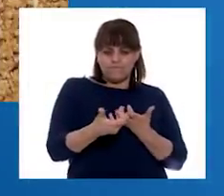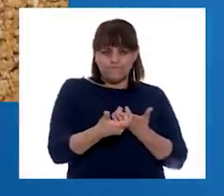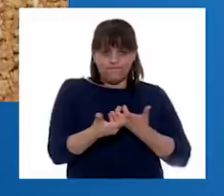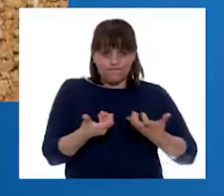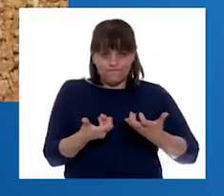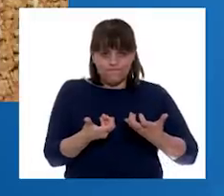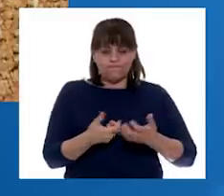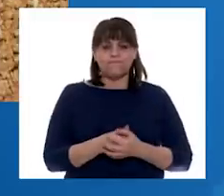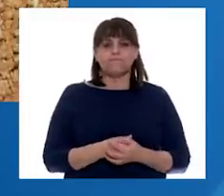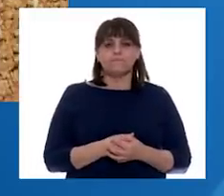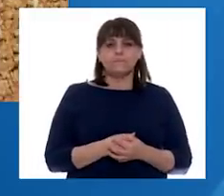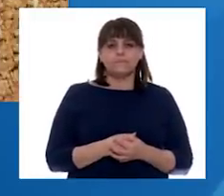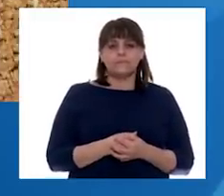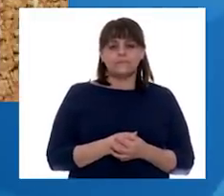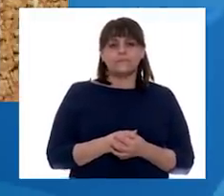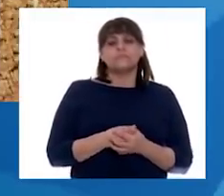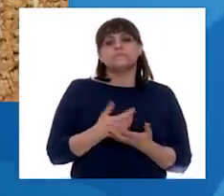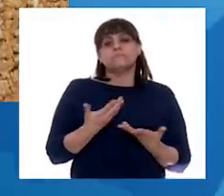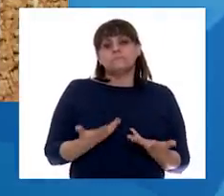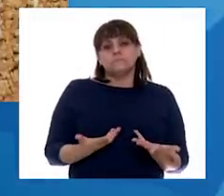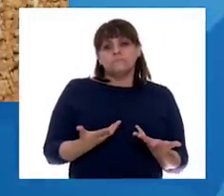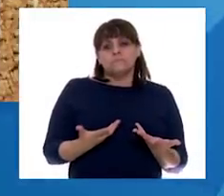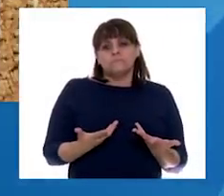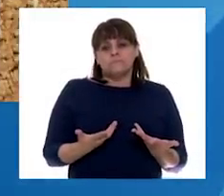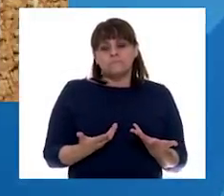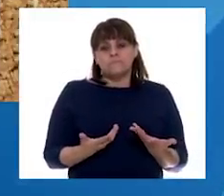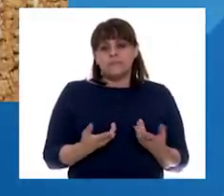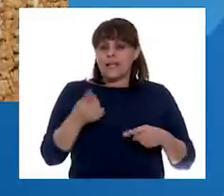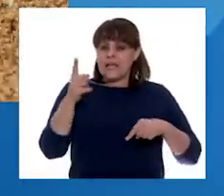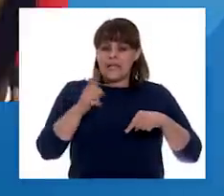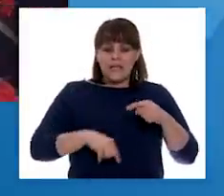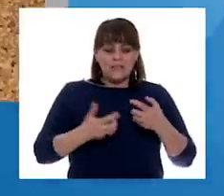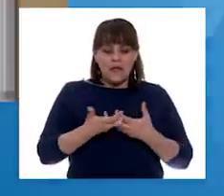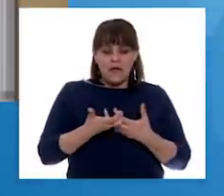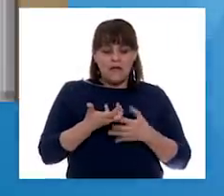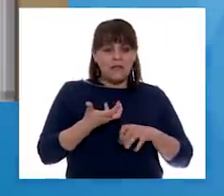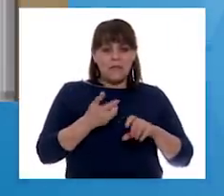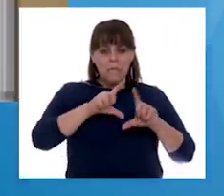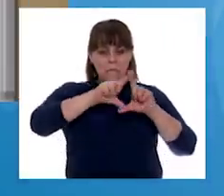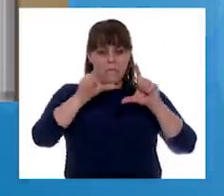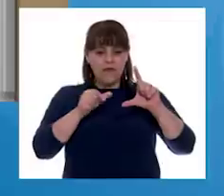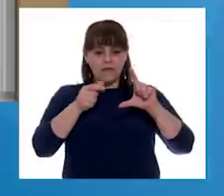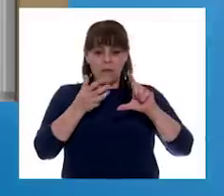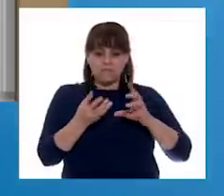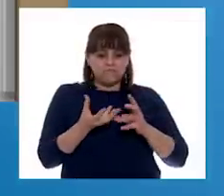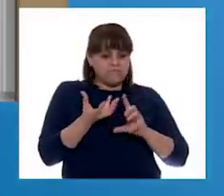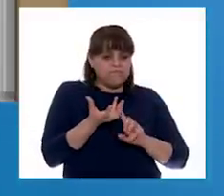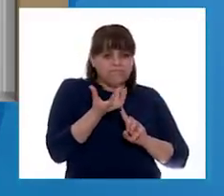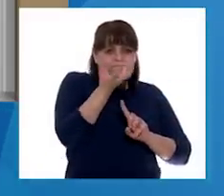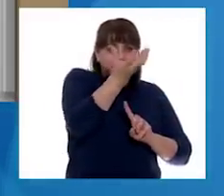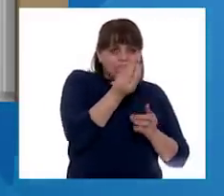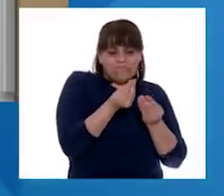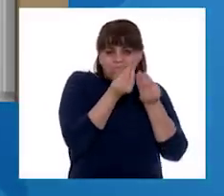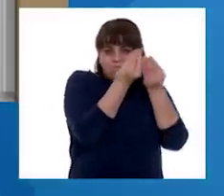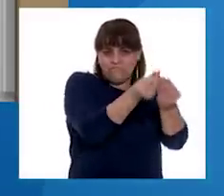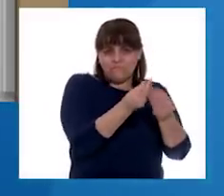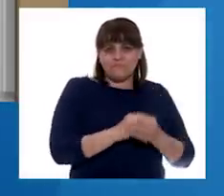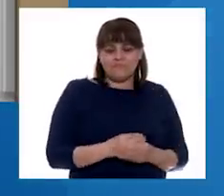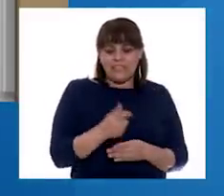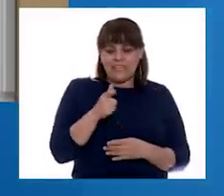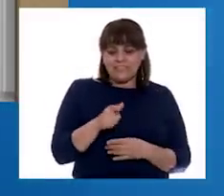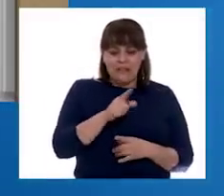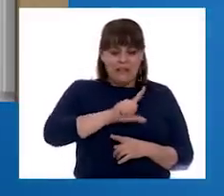Texas y un fragmento menos del territorio mexicano. La furia, descontento y humillación